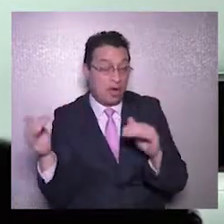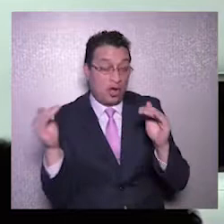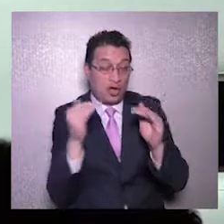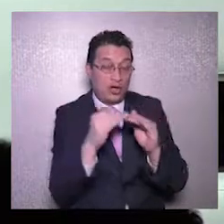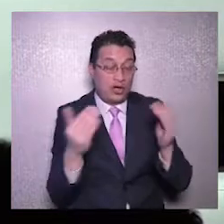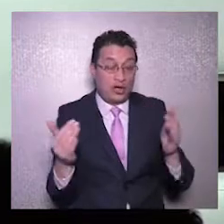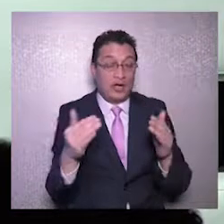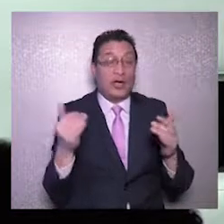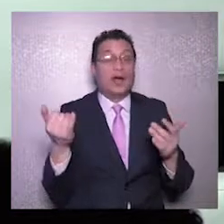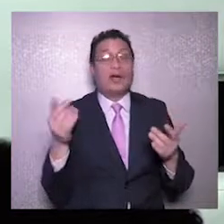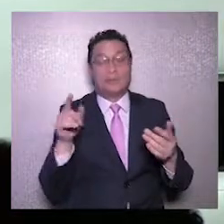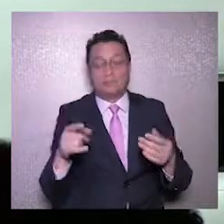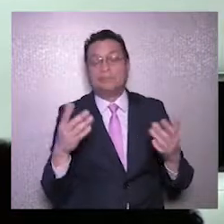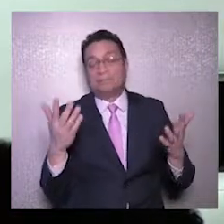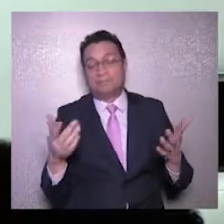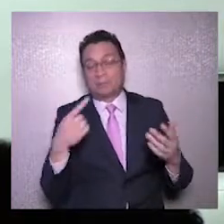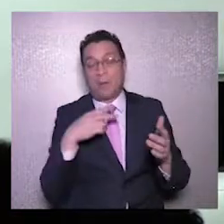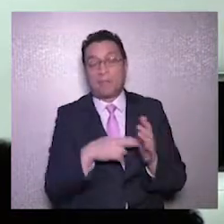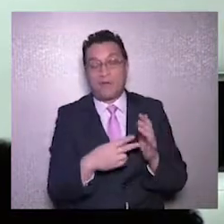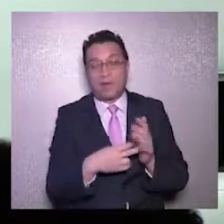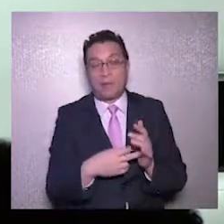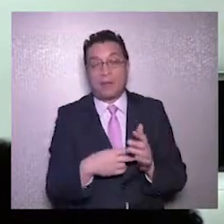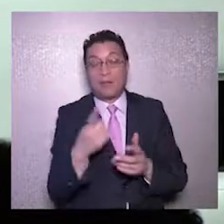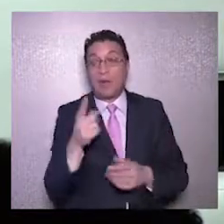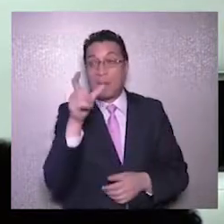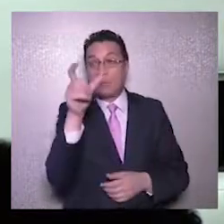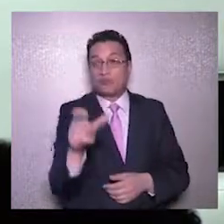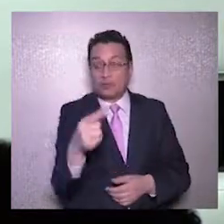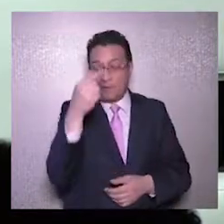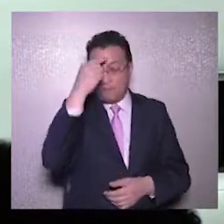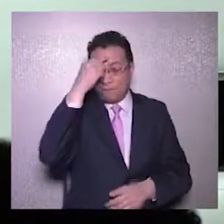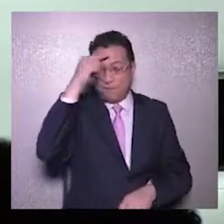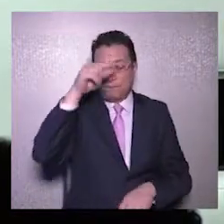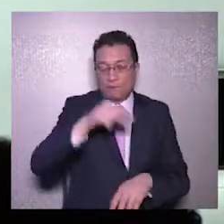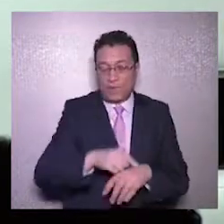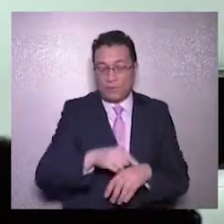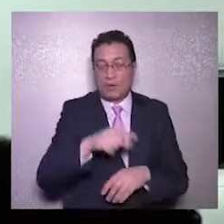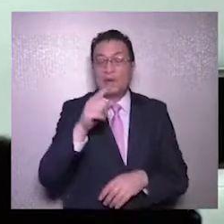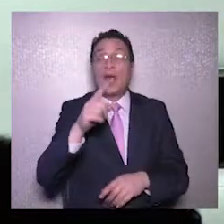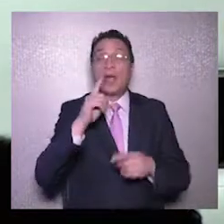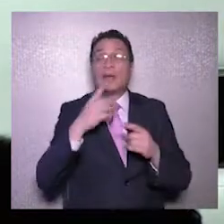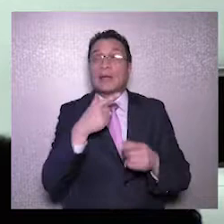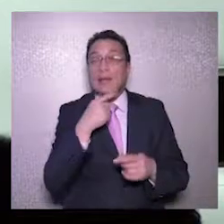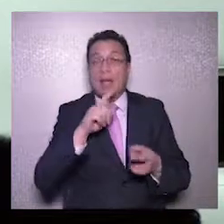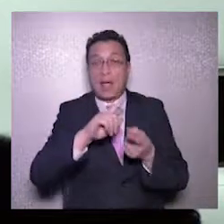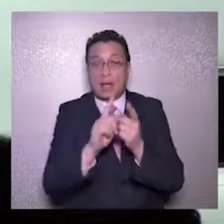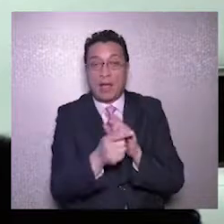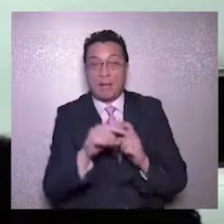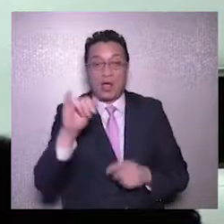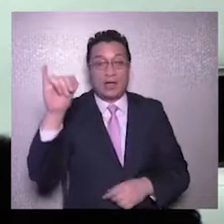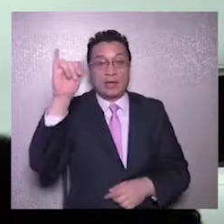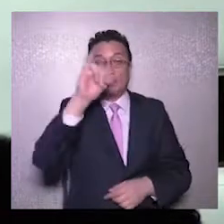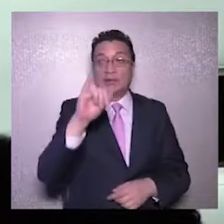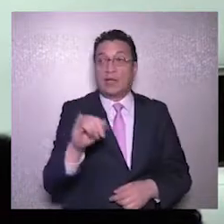recibiendo, ciertamente tiene un problema. Si una persona se enferma y quiere cambiarse de ISAPRE, está cautivo.